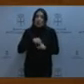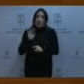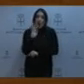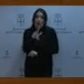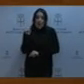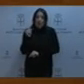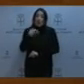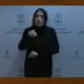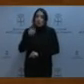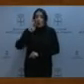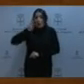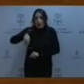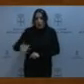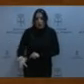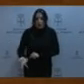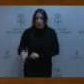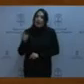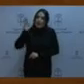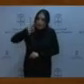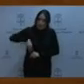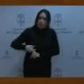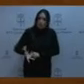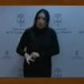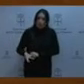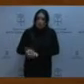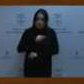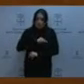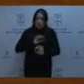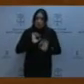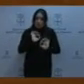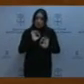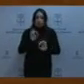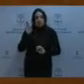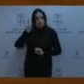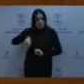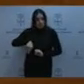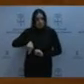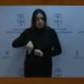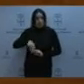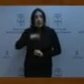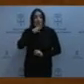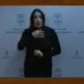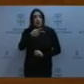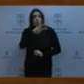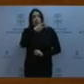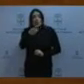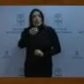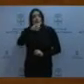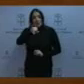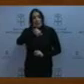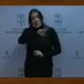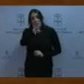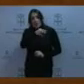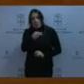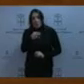tienen razón en sentirse burlados. Tienen razón, porque 200.000 euros,